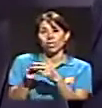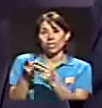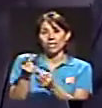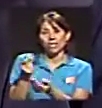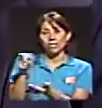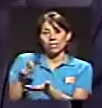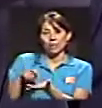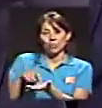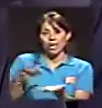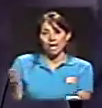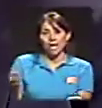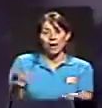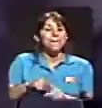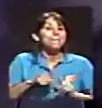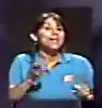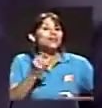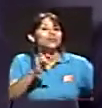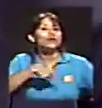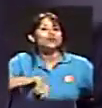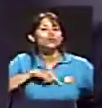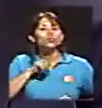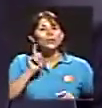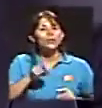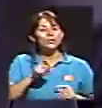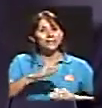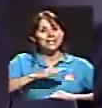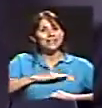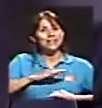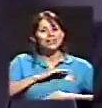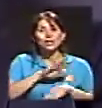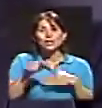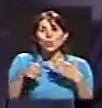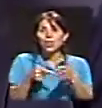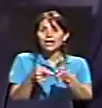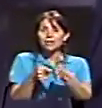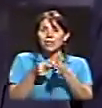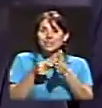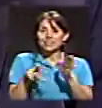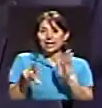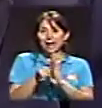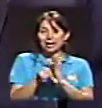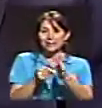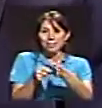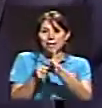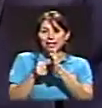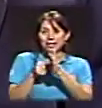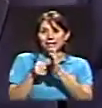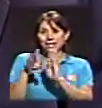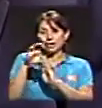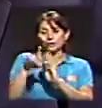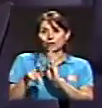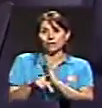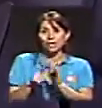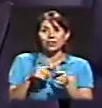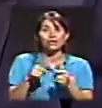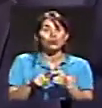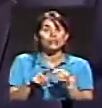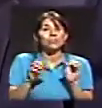reunir, que satisfacer todas las demandas legales y constitucionales, el endeudamiento podría subir al